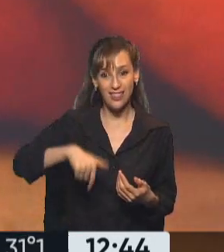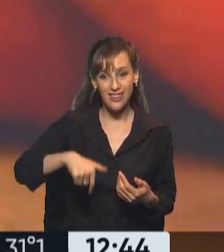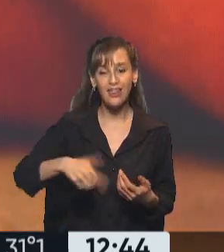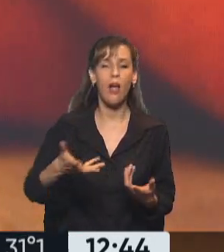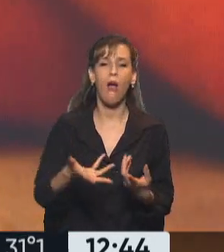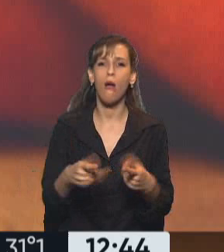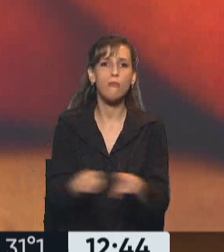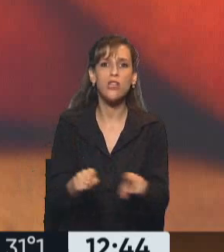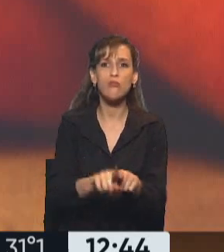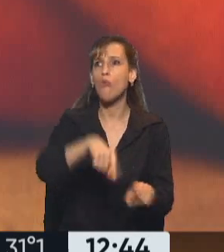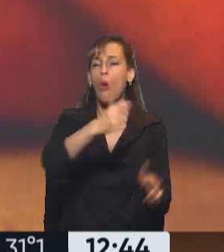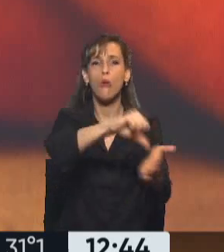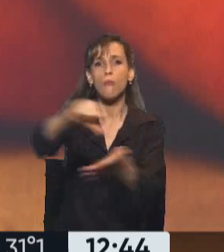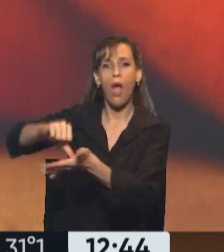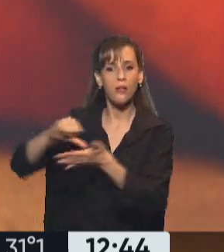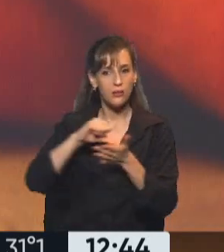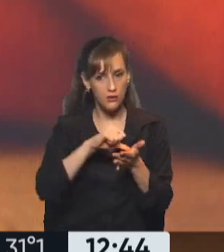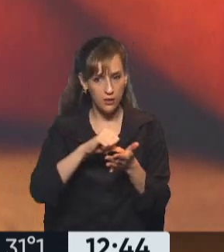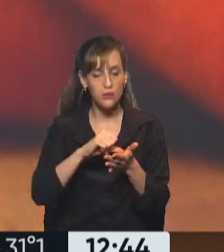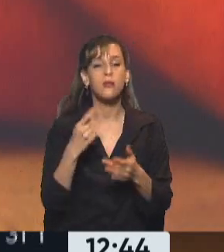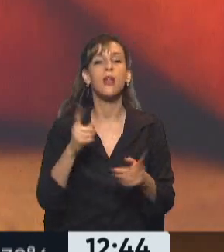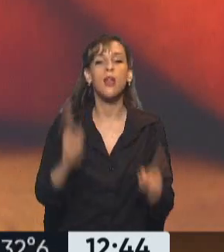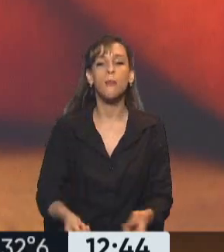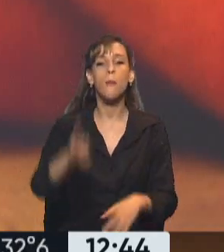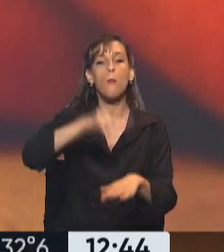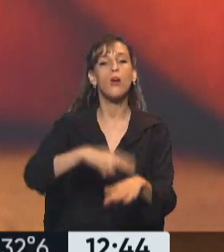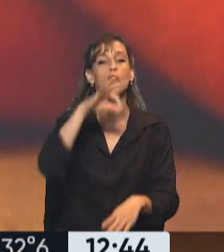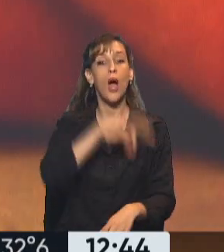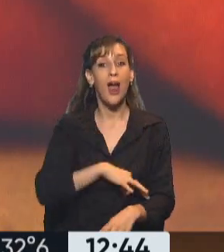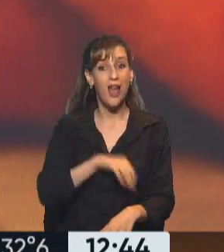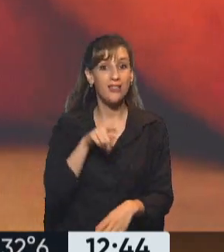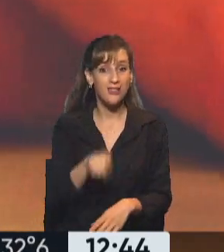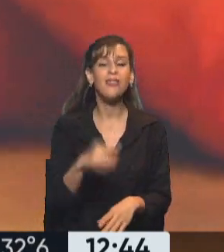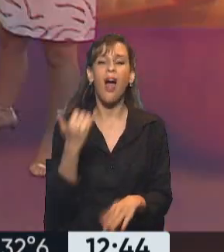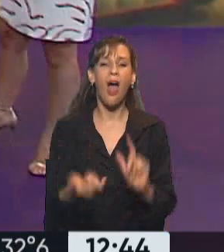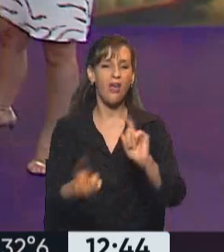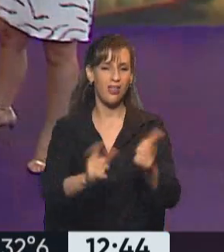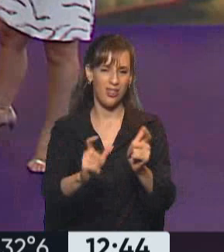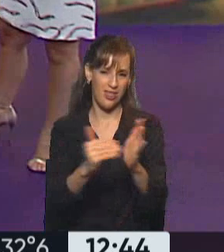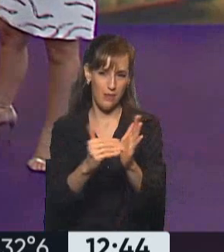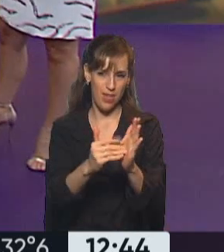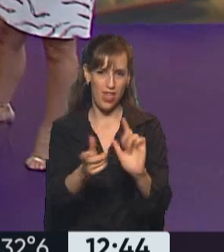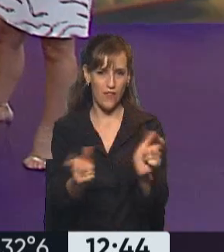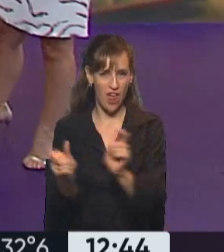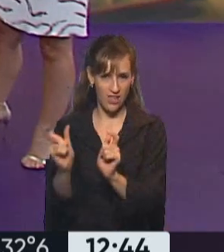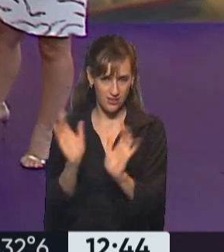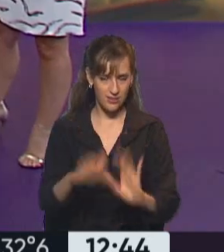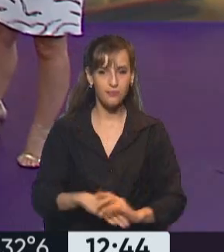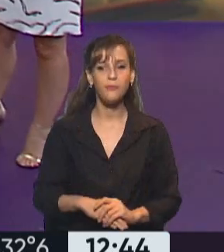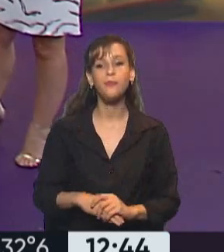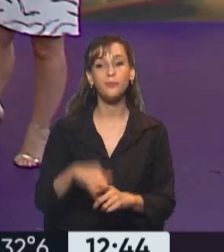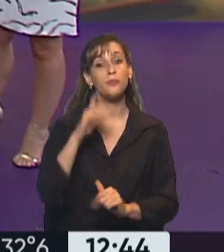otros países. Y los impuestos a las ganancias tienen algunas variaciones, ¿bien? Vamos a avanzar con un dato